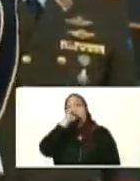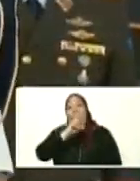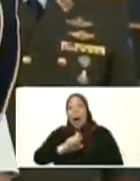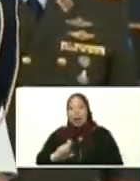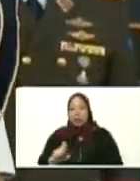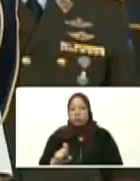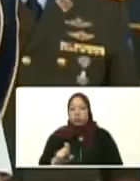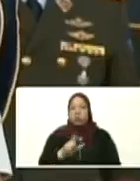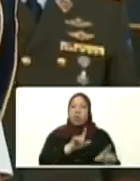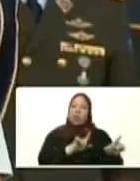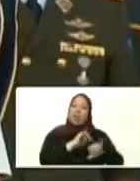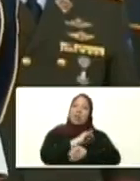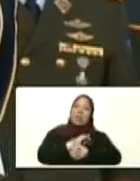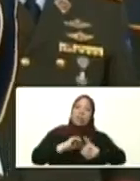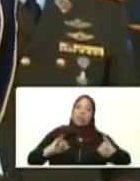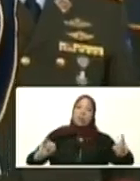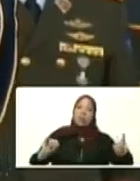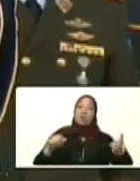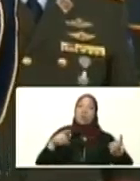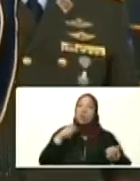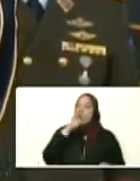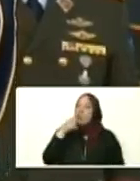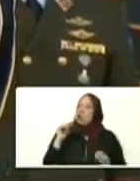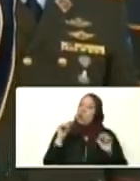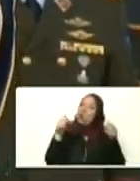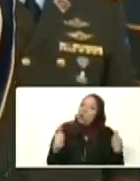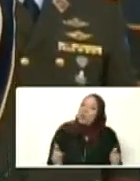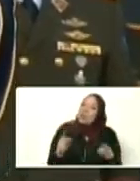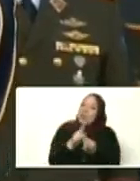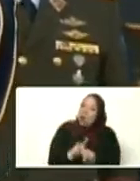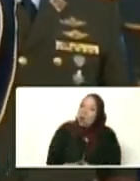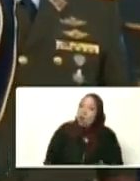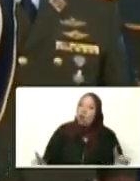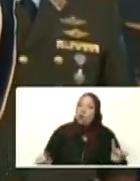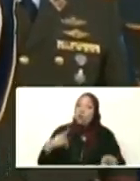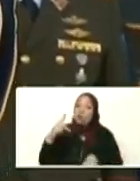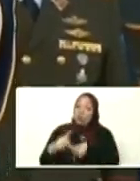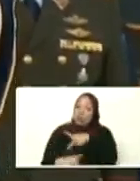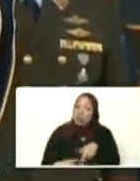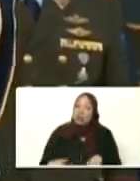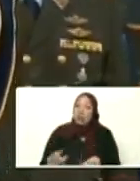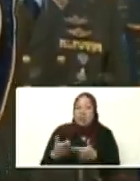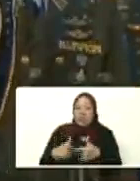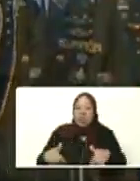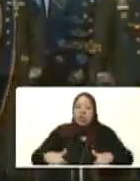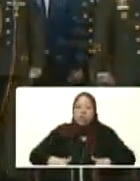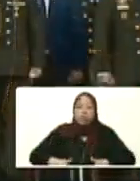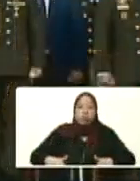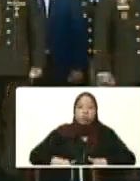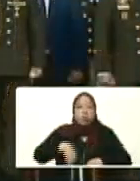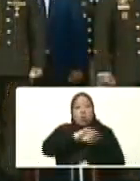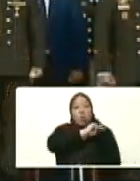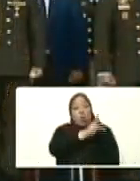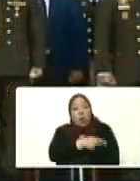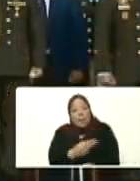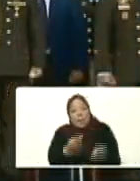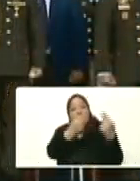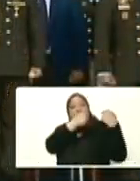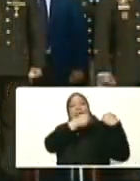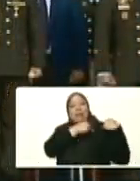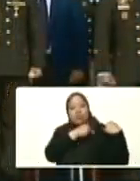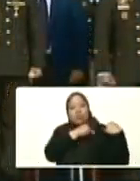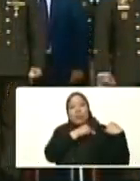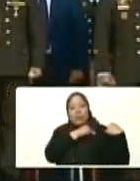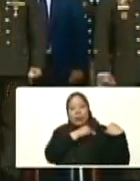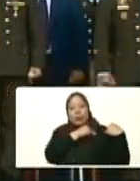4, 5 y 6 años. Hoy culmina una etapa y se inicia otra de mayores compromisos en la carrera de las armas. La Universidad